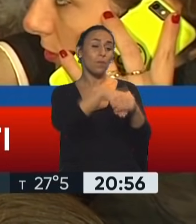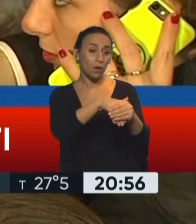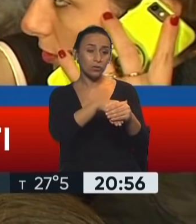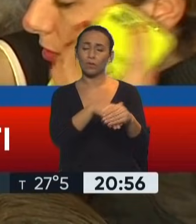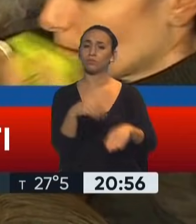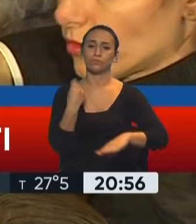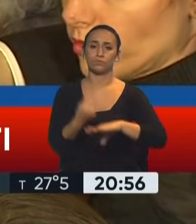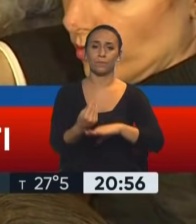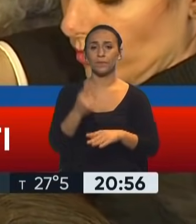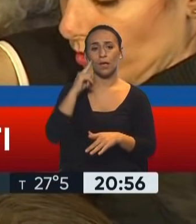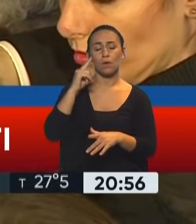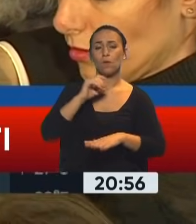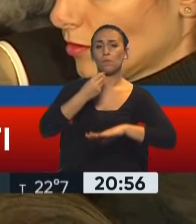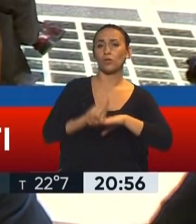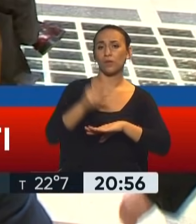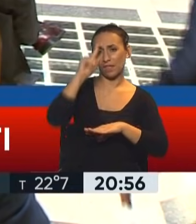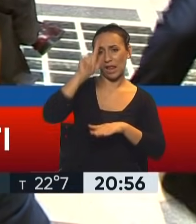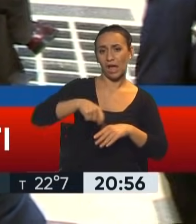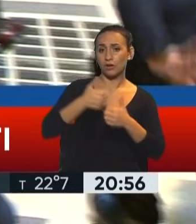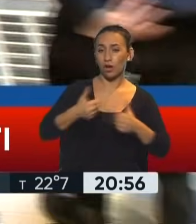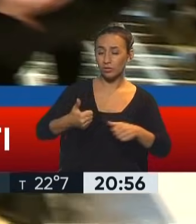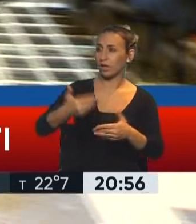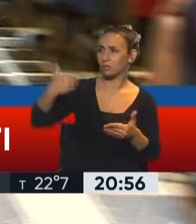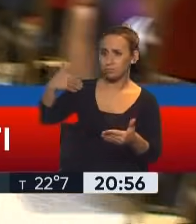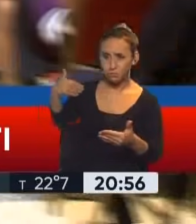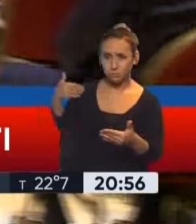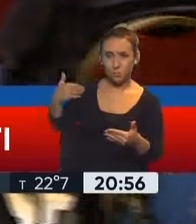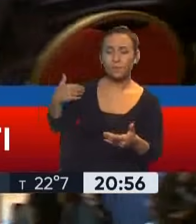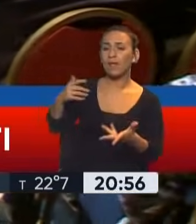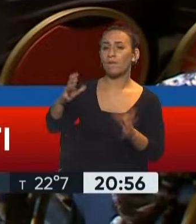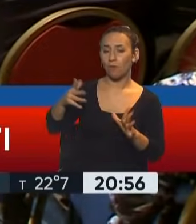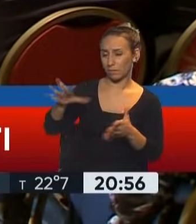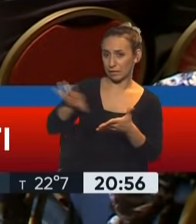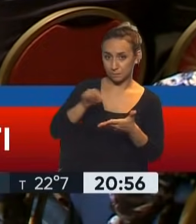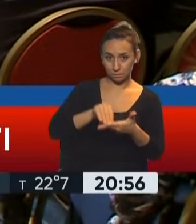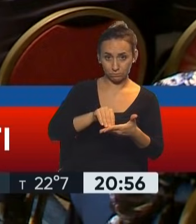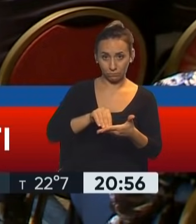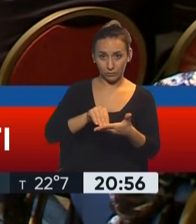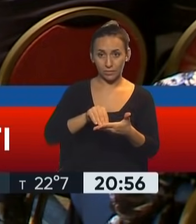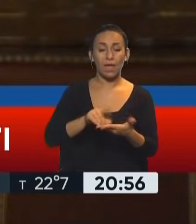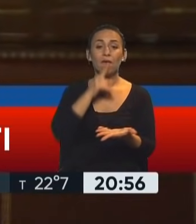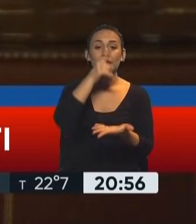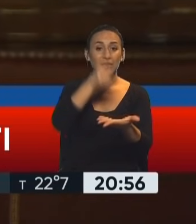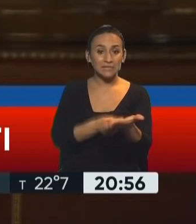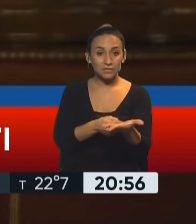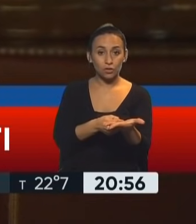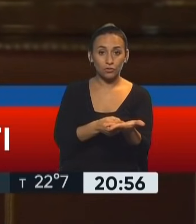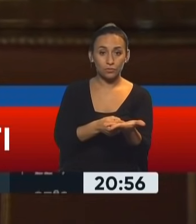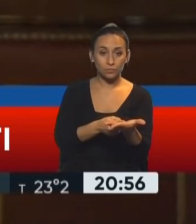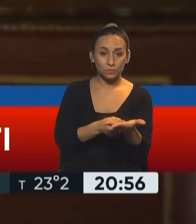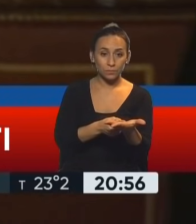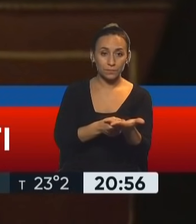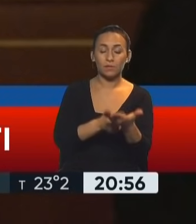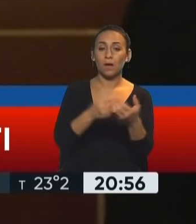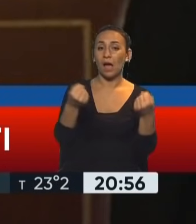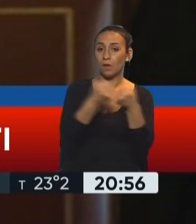de la Corte conforme con precedentes que cito de la siguiente manera: que la decisión adoptada en el acuerdo